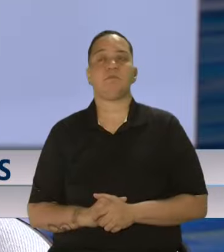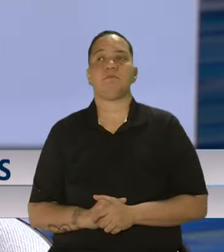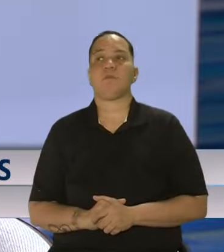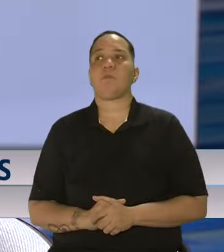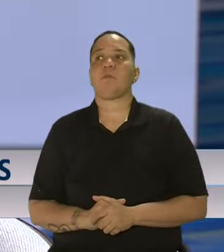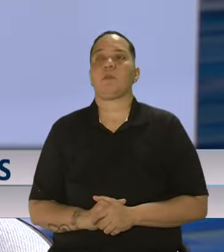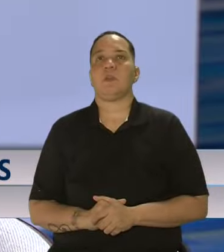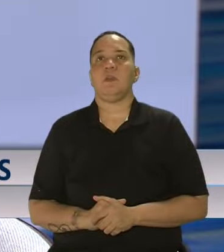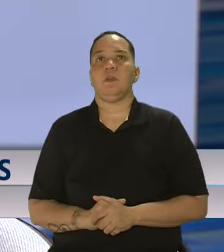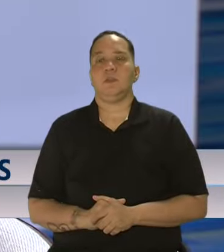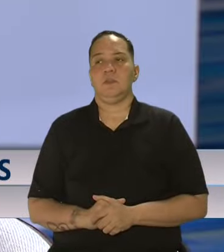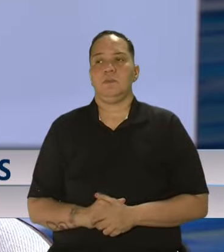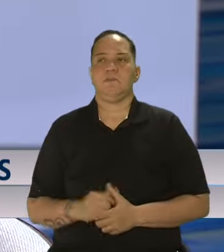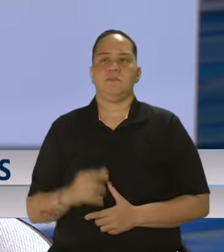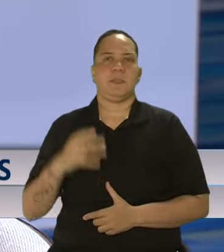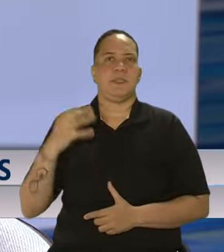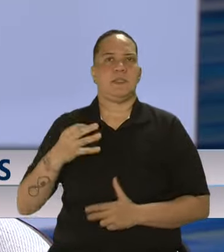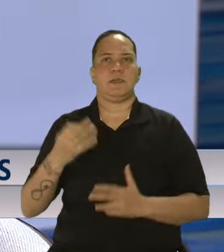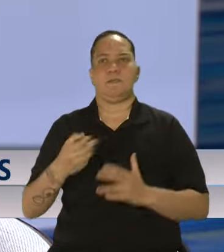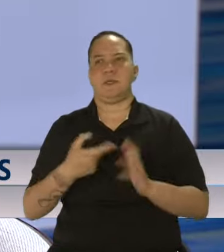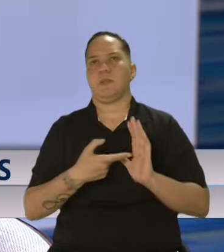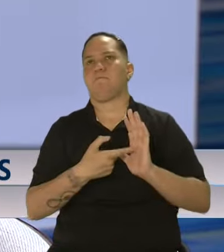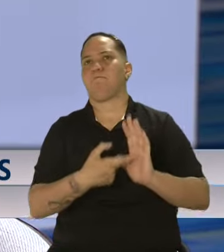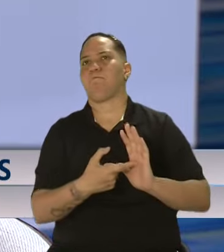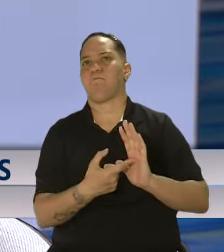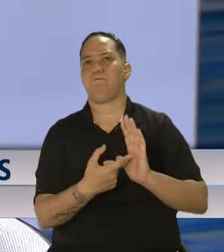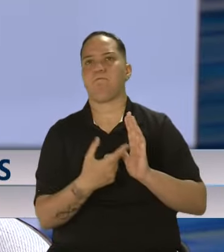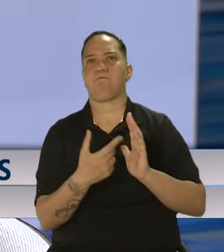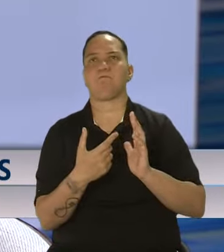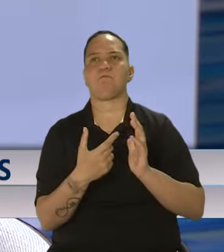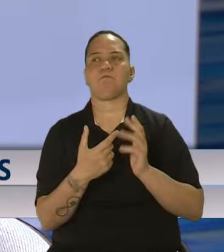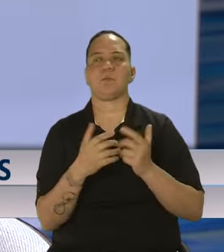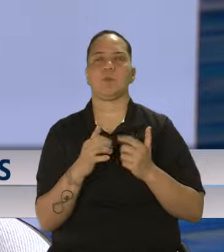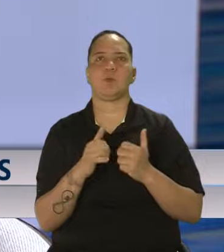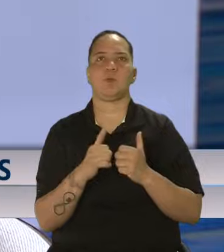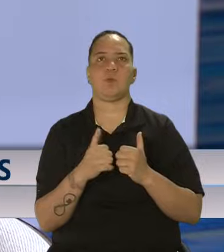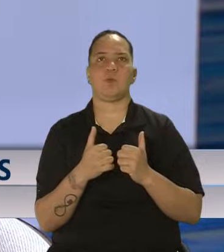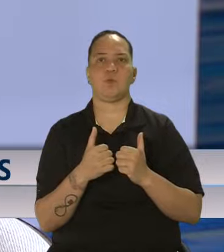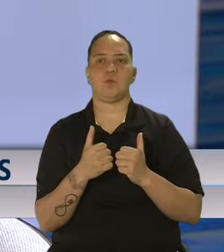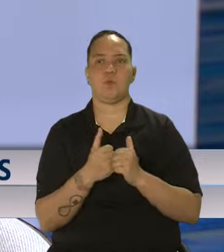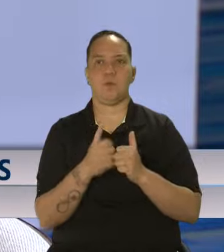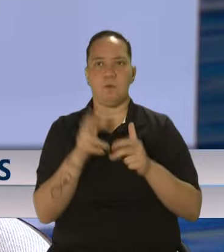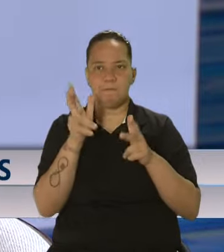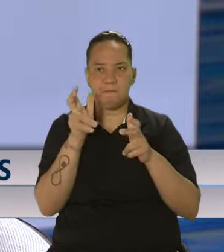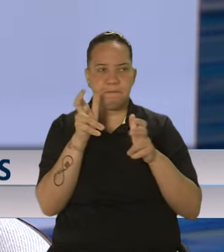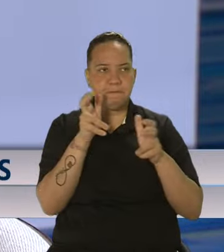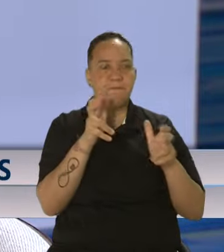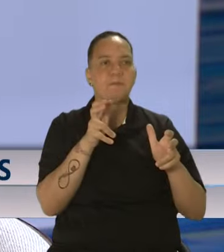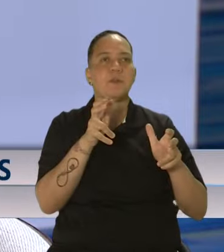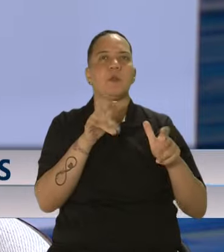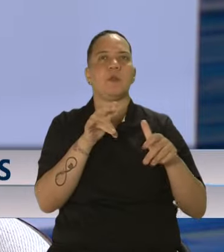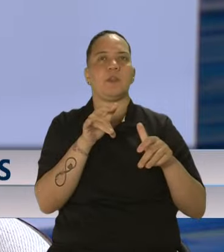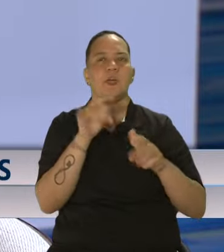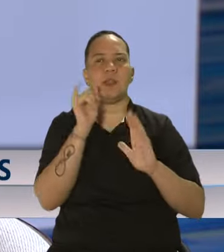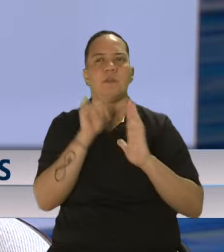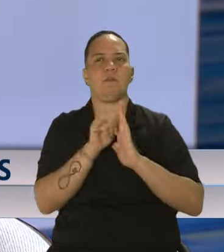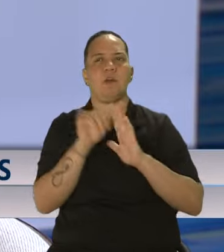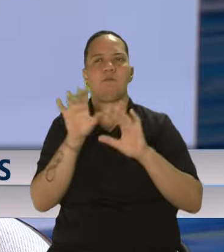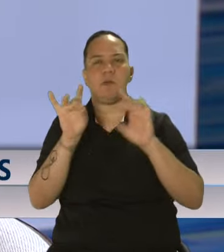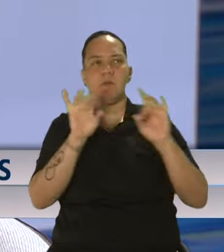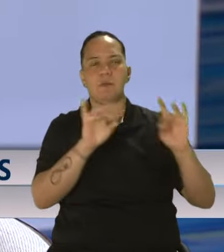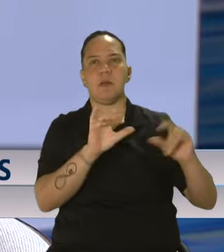mercado siempre está presente como un eh radar identificador de todo lo que acontece en el